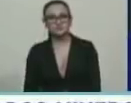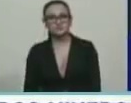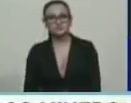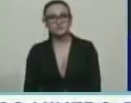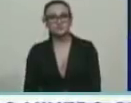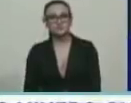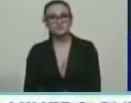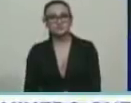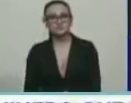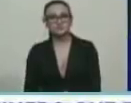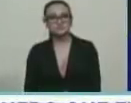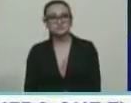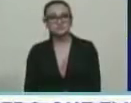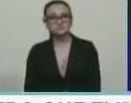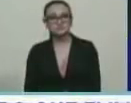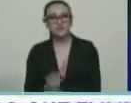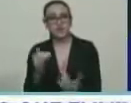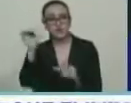Tayyip